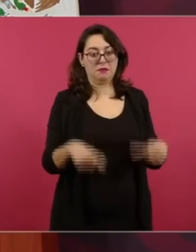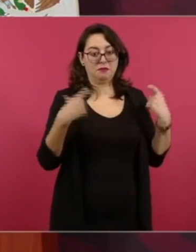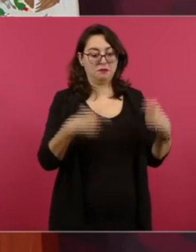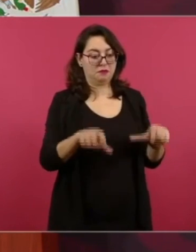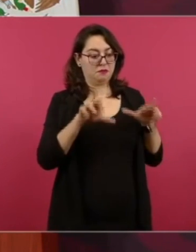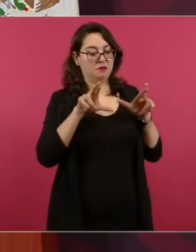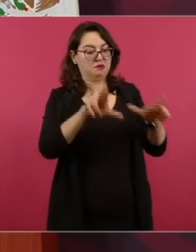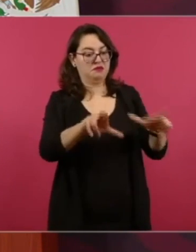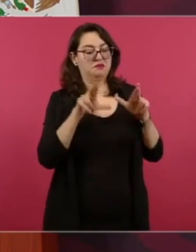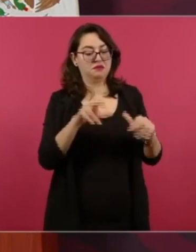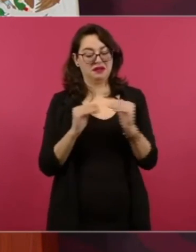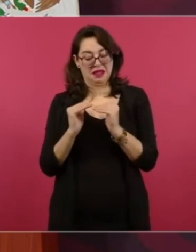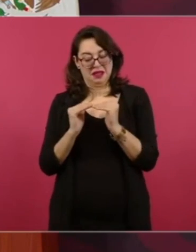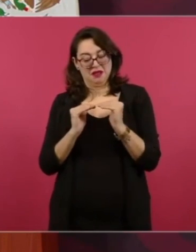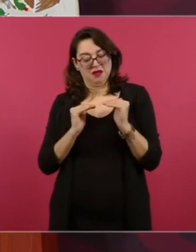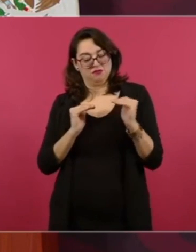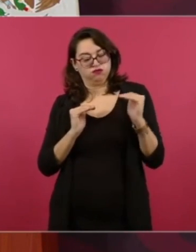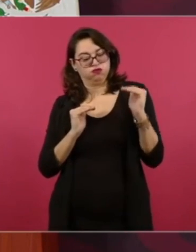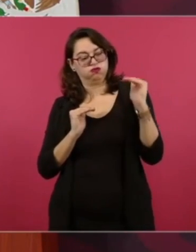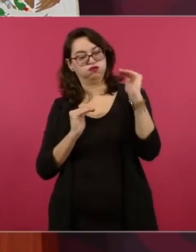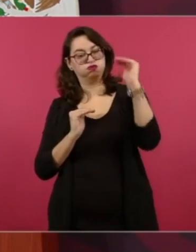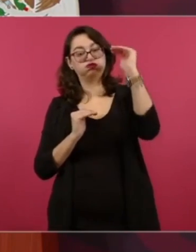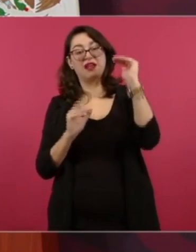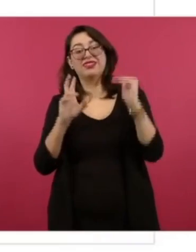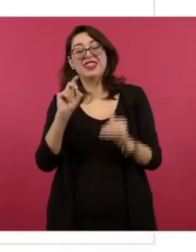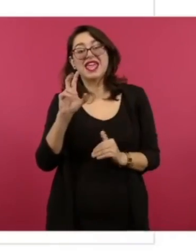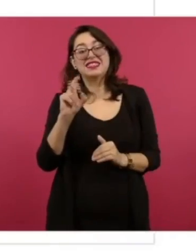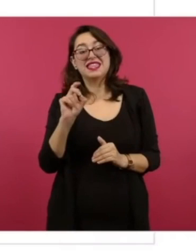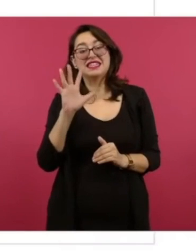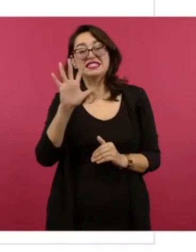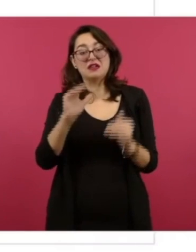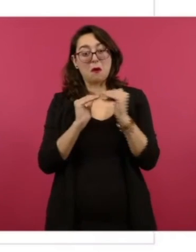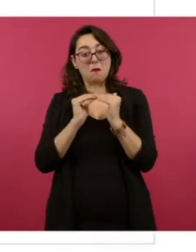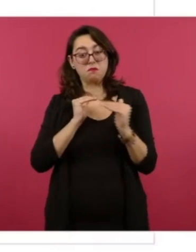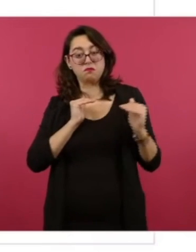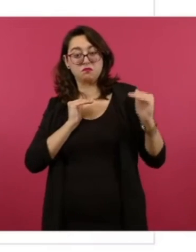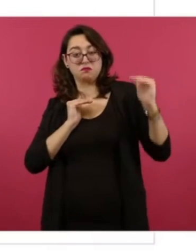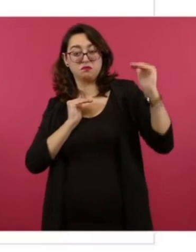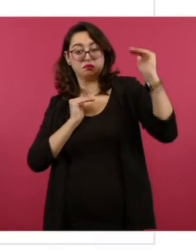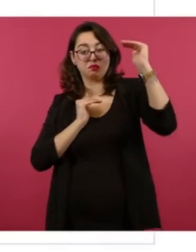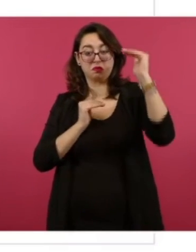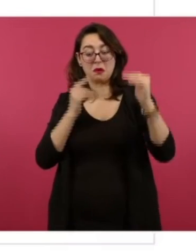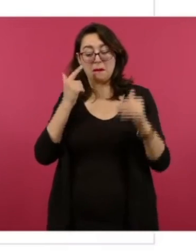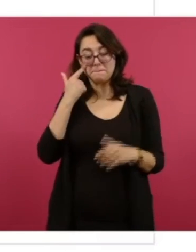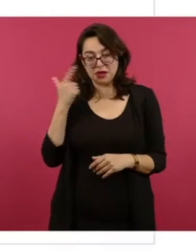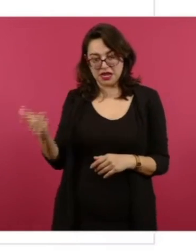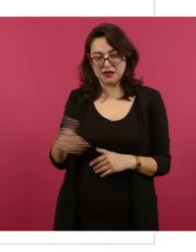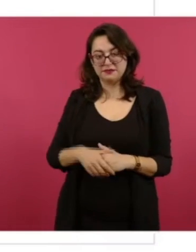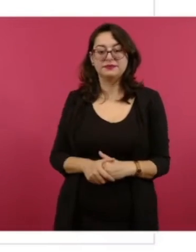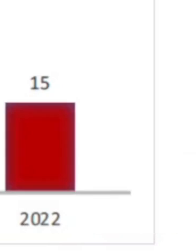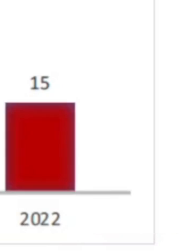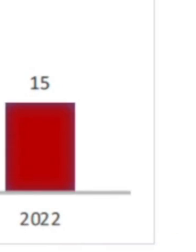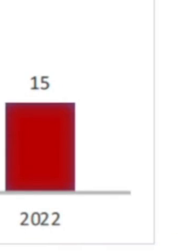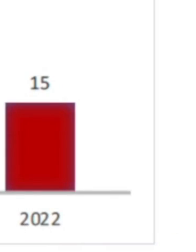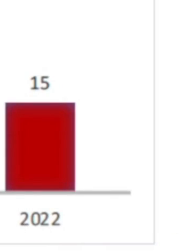35 veces más recibían que los de abajo en el tiempo de Calderón. Y ahora, nada